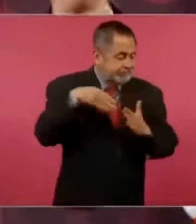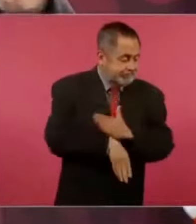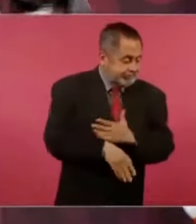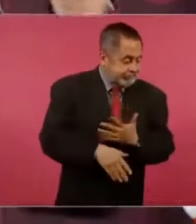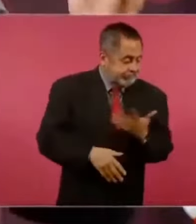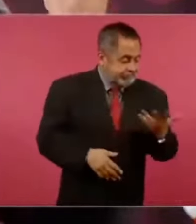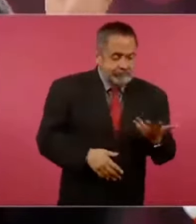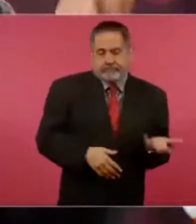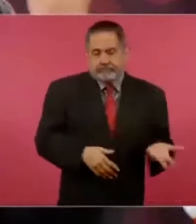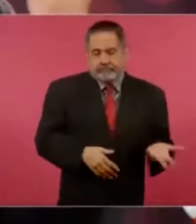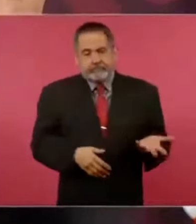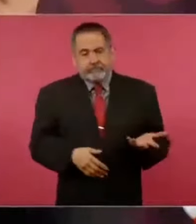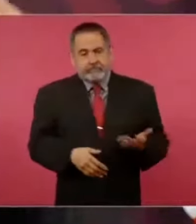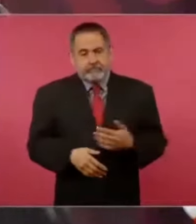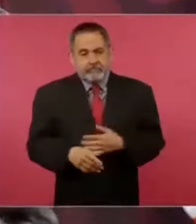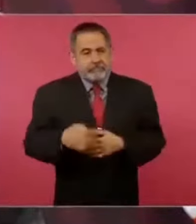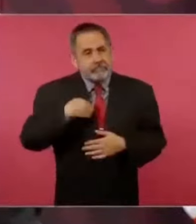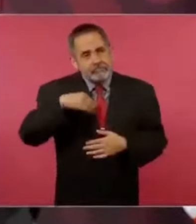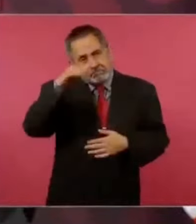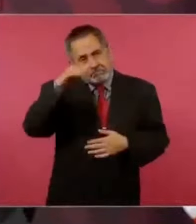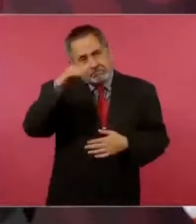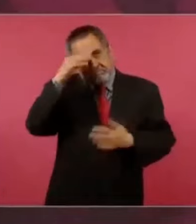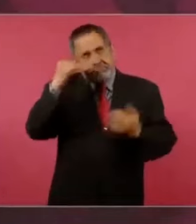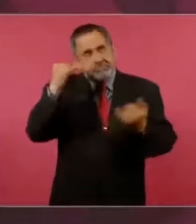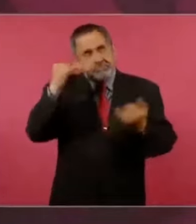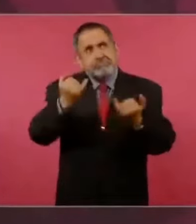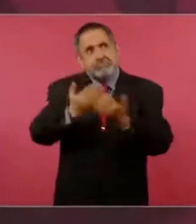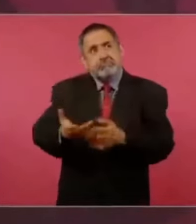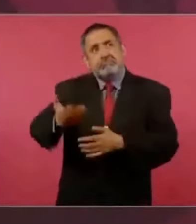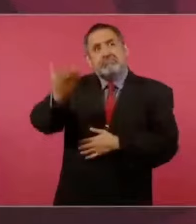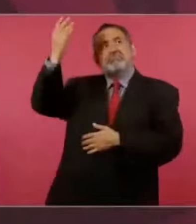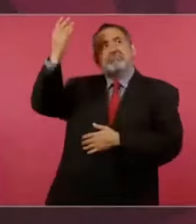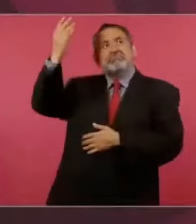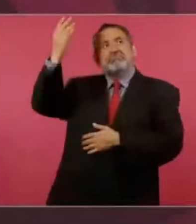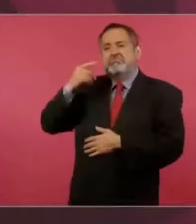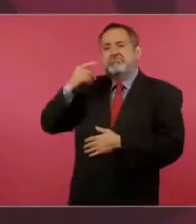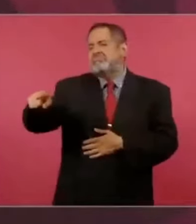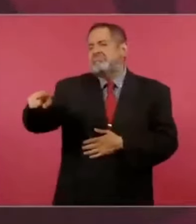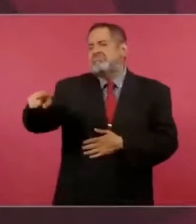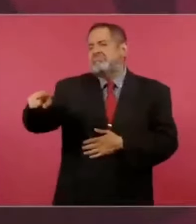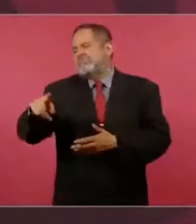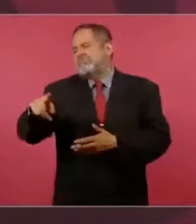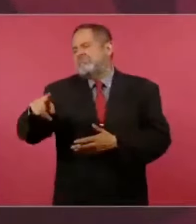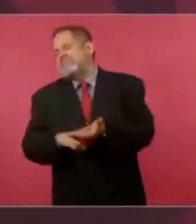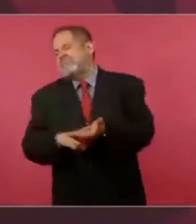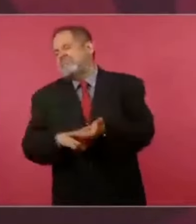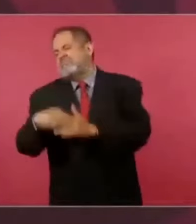pensamos que eran como antes, ciudadanos imaginarios,